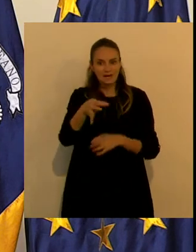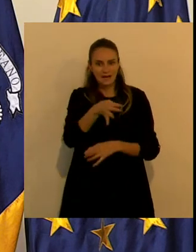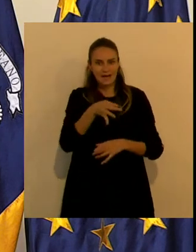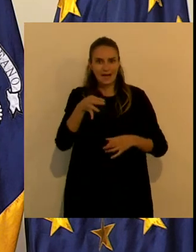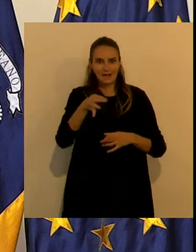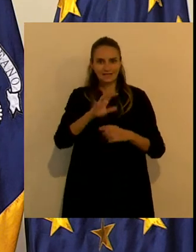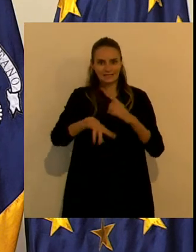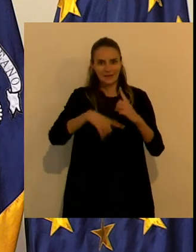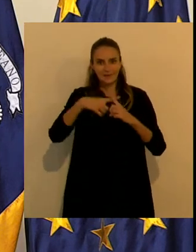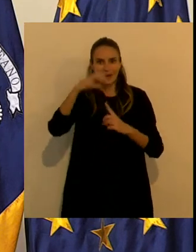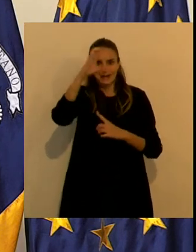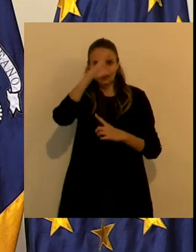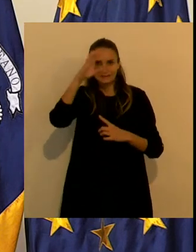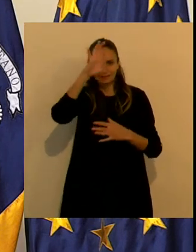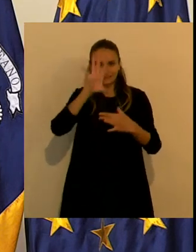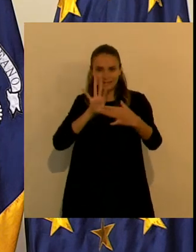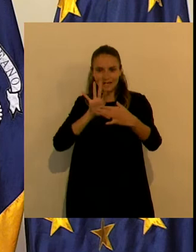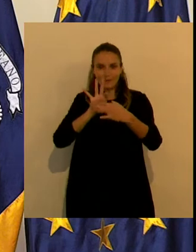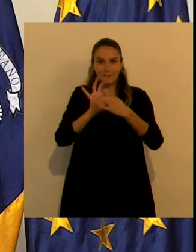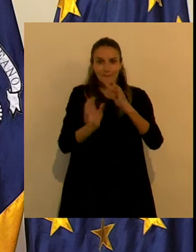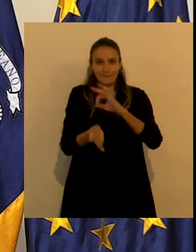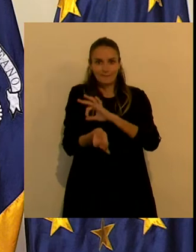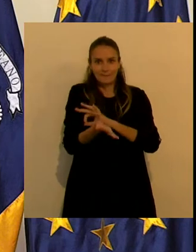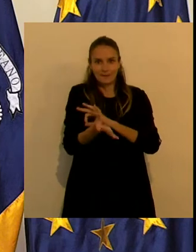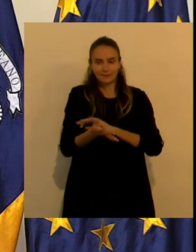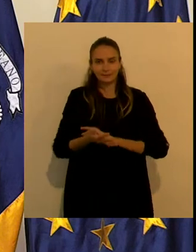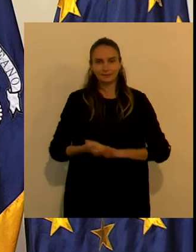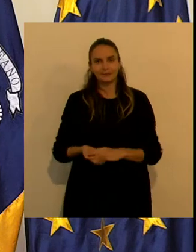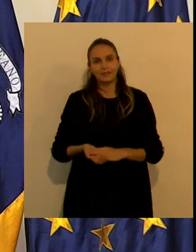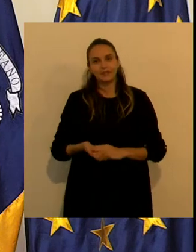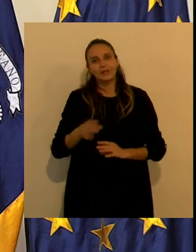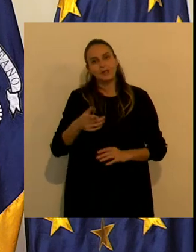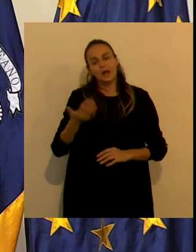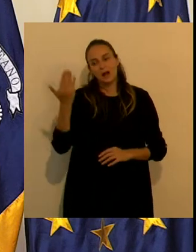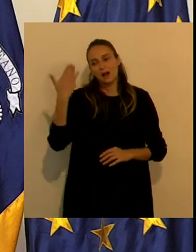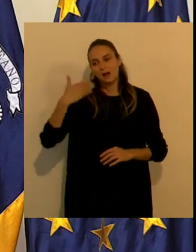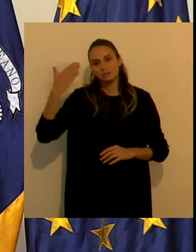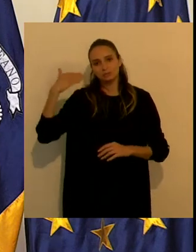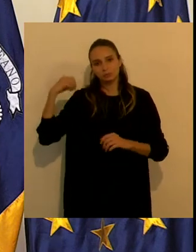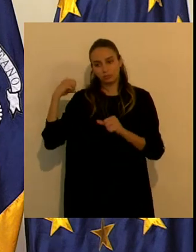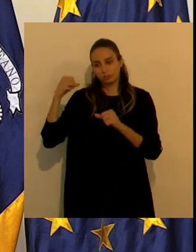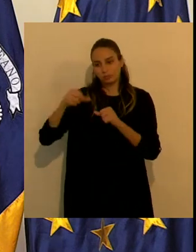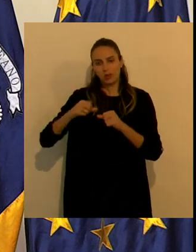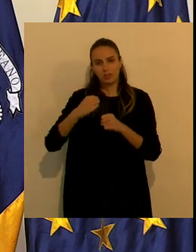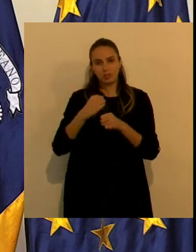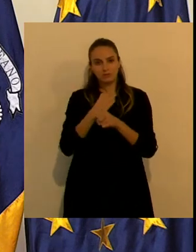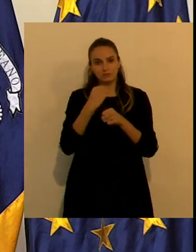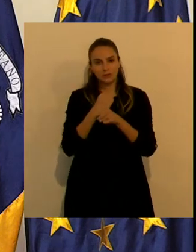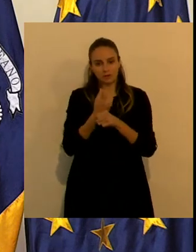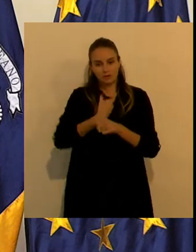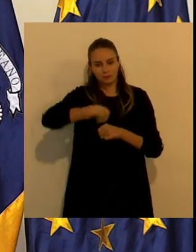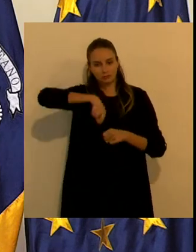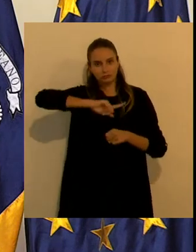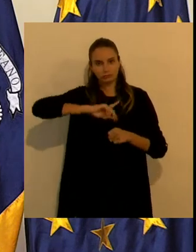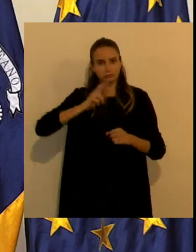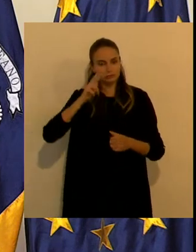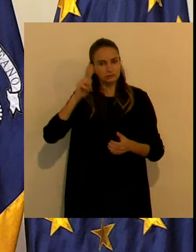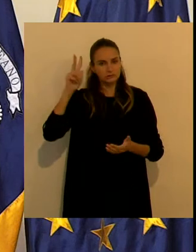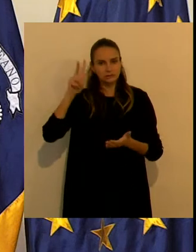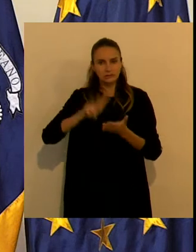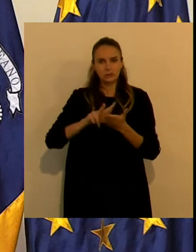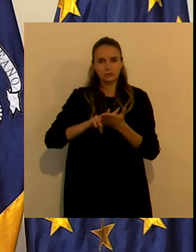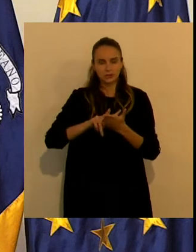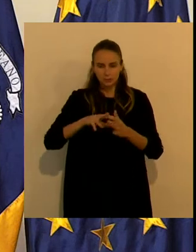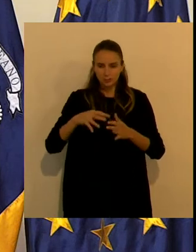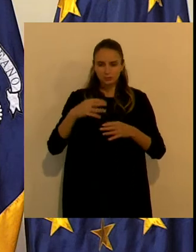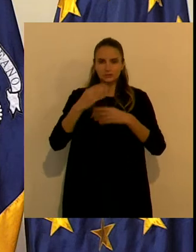ciencia. Algo que venimos reflejando por el gran trabajo que reconocemos y que se realiza en